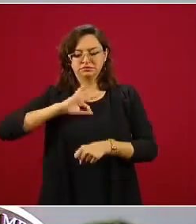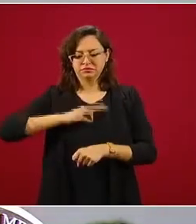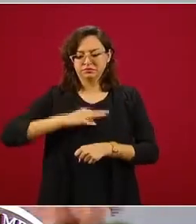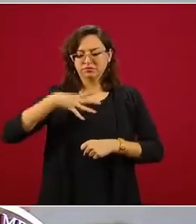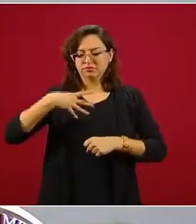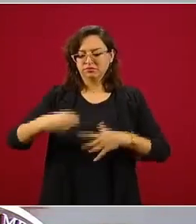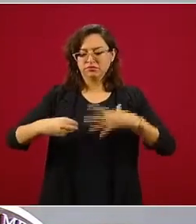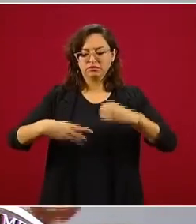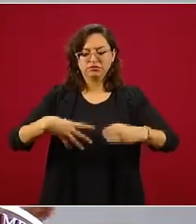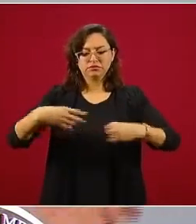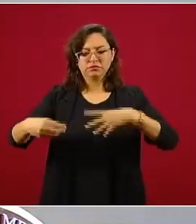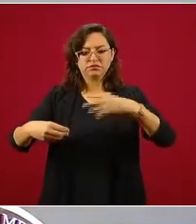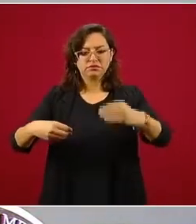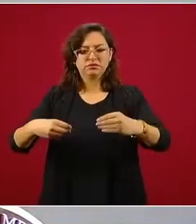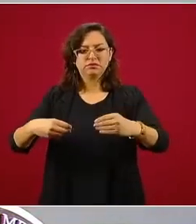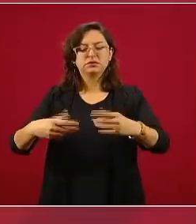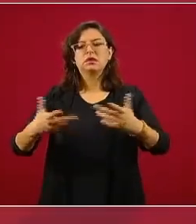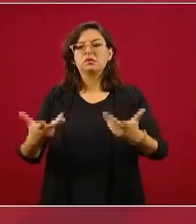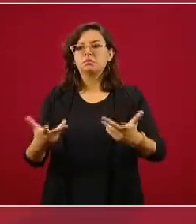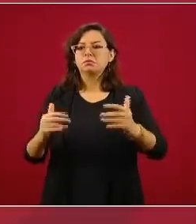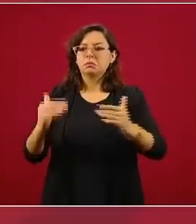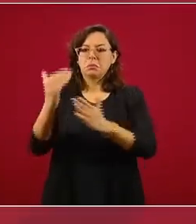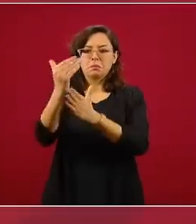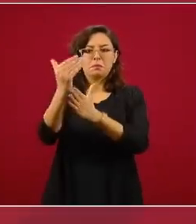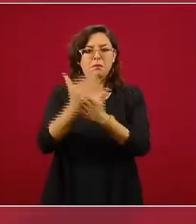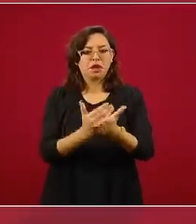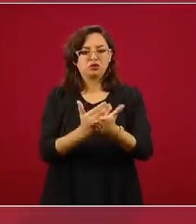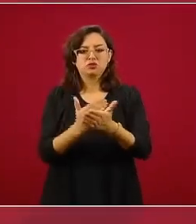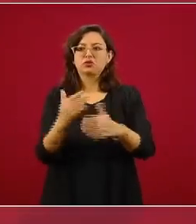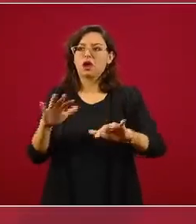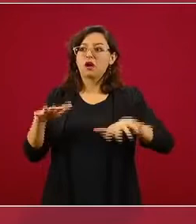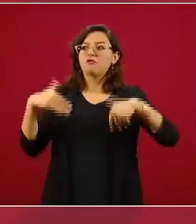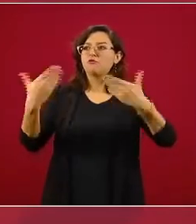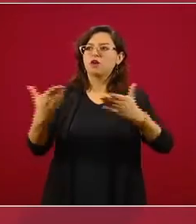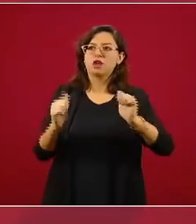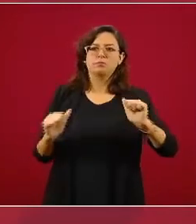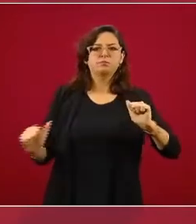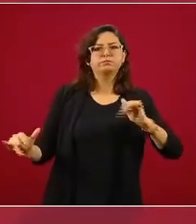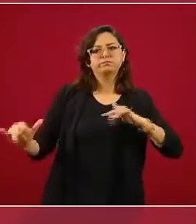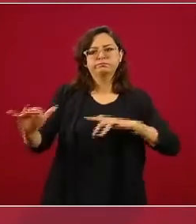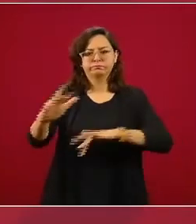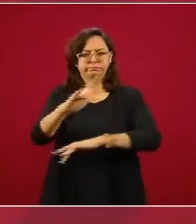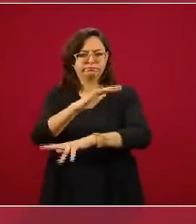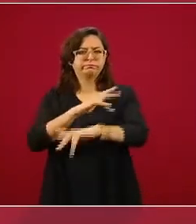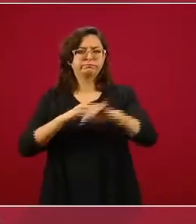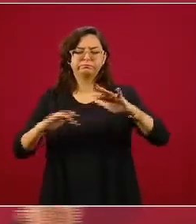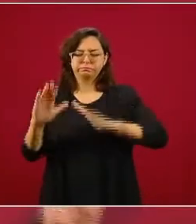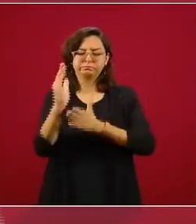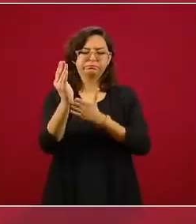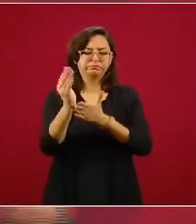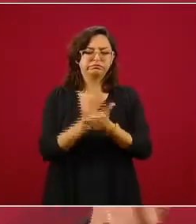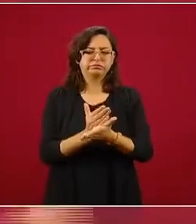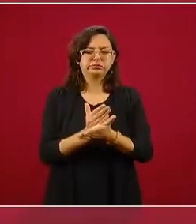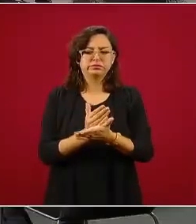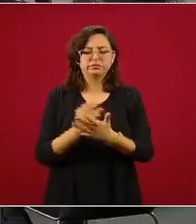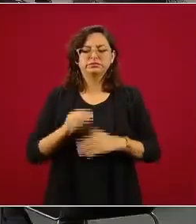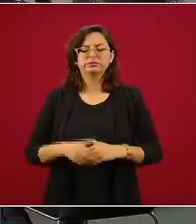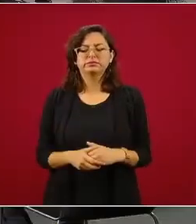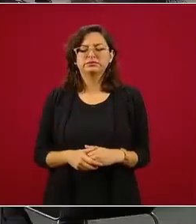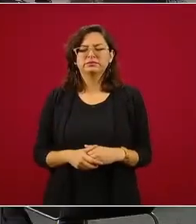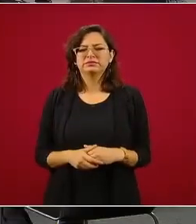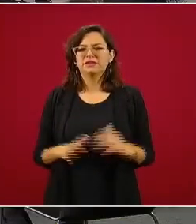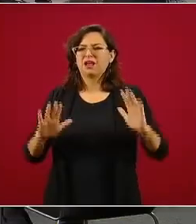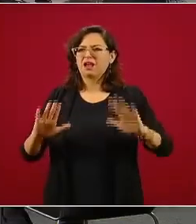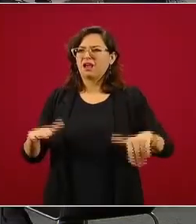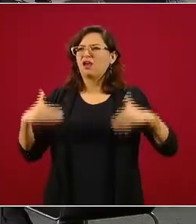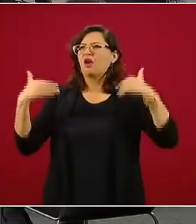que las personas nos encontramos en el espacio público. El espacio público es un campo